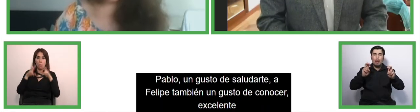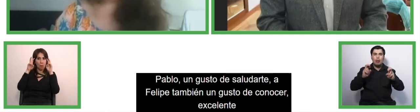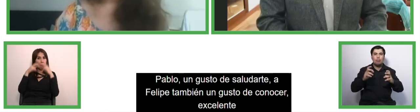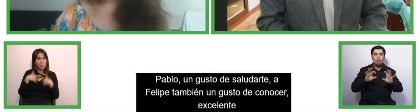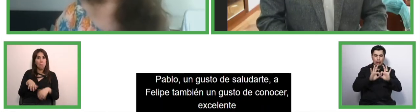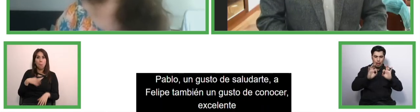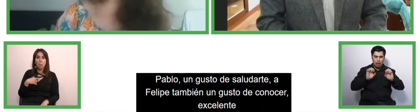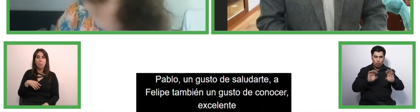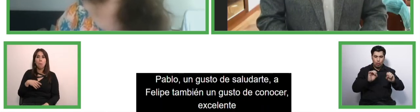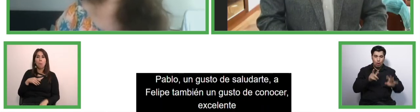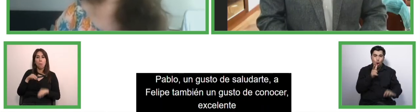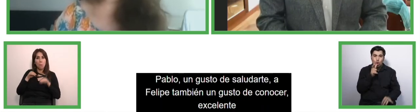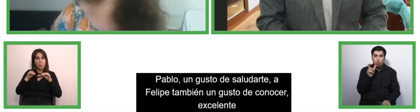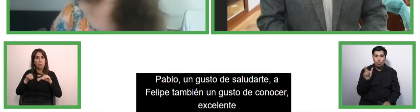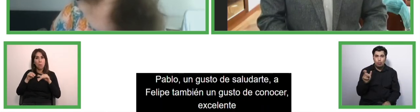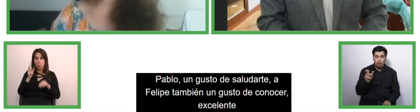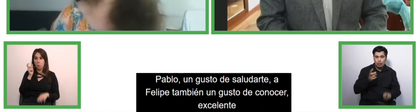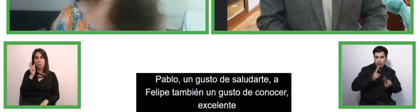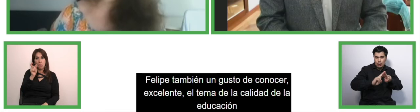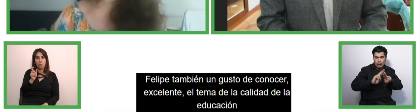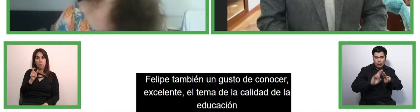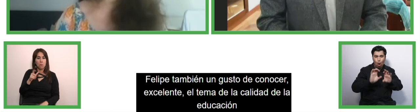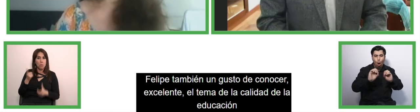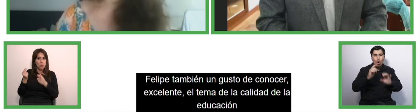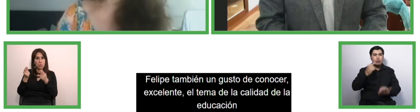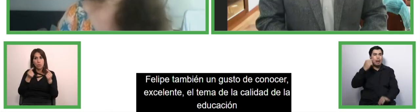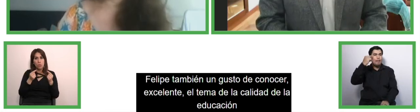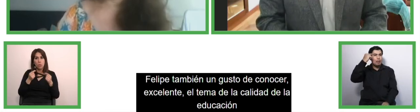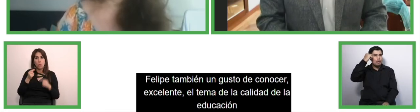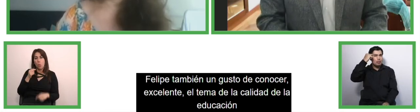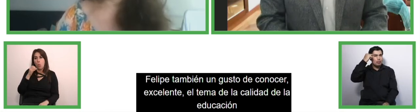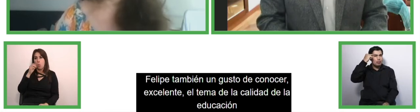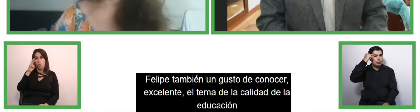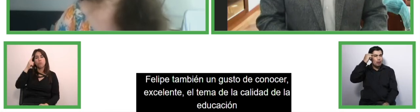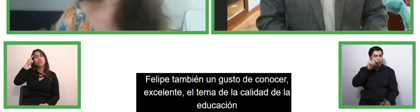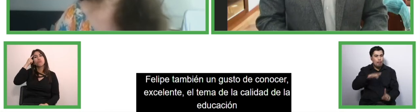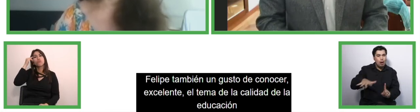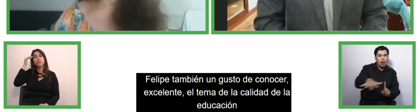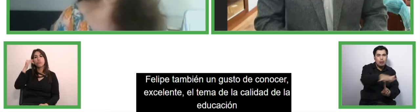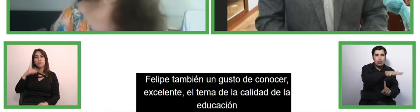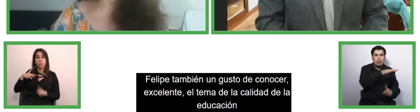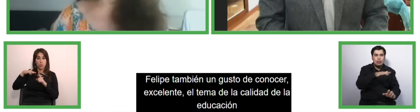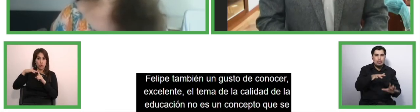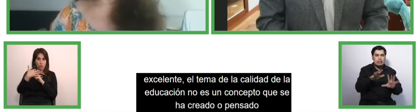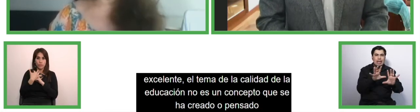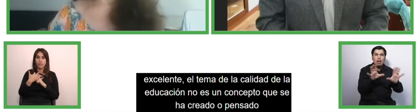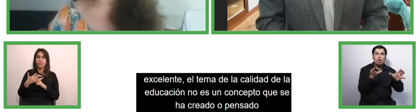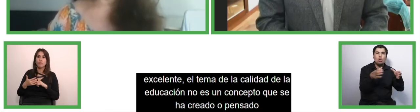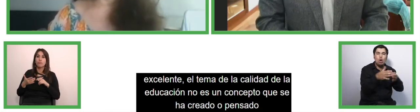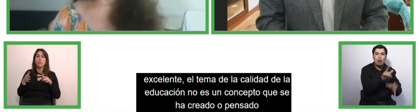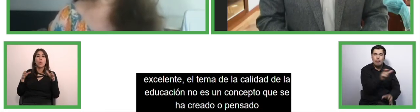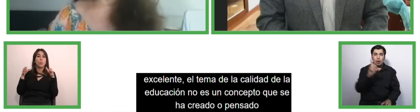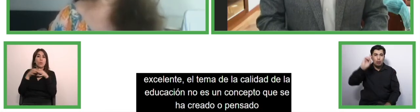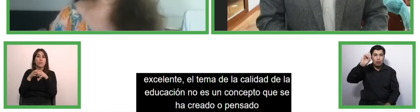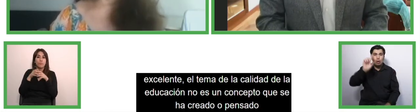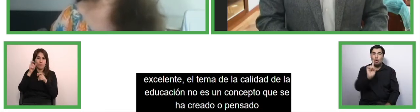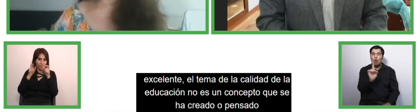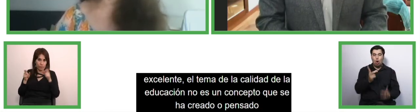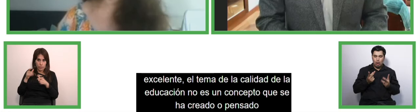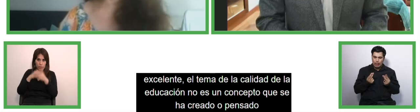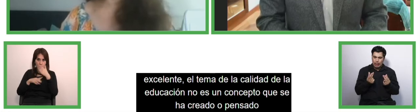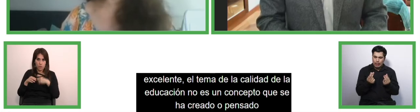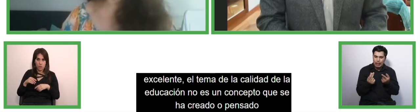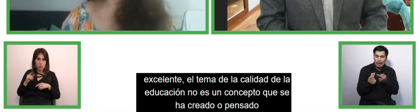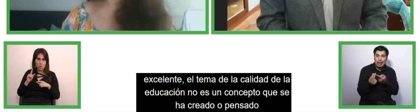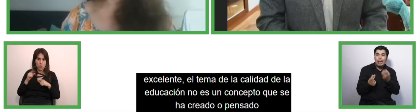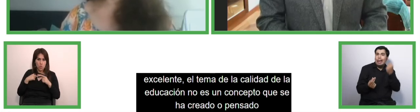es un concepto que se ha creado, se ha pensado para el sector de las personas con discapacidad. Calidad la debemos entender desde